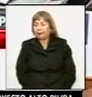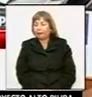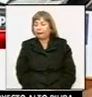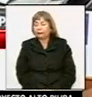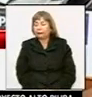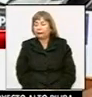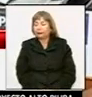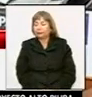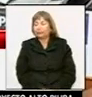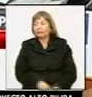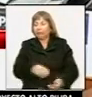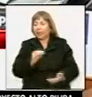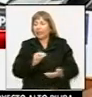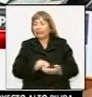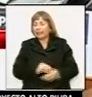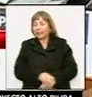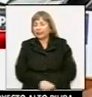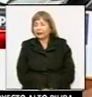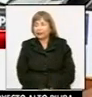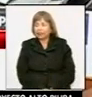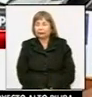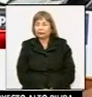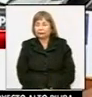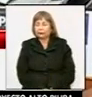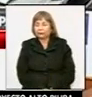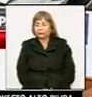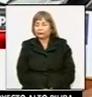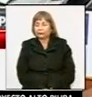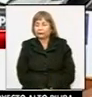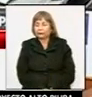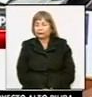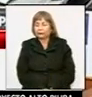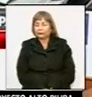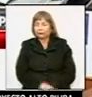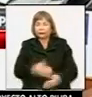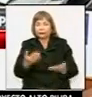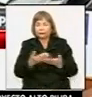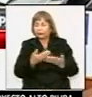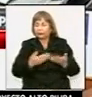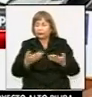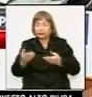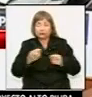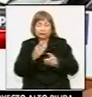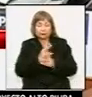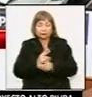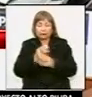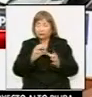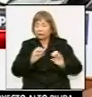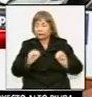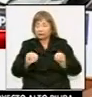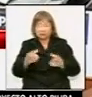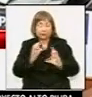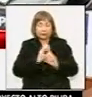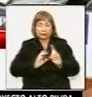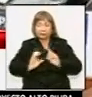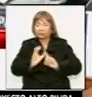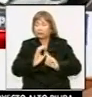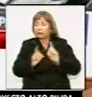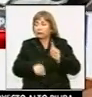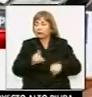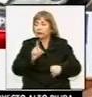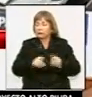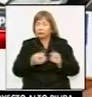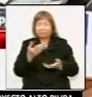y en nuestro quechua, los quechua hablantes, los descendientes de los incas, los que conservamos todavía esta cultura, a veces